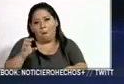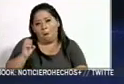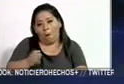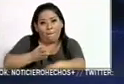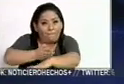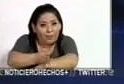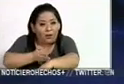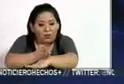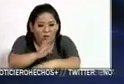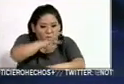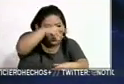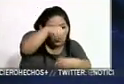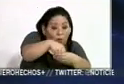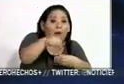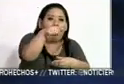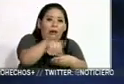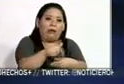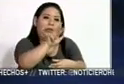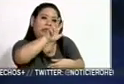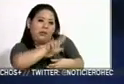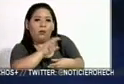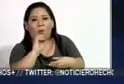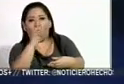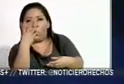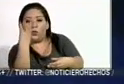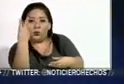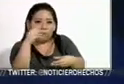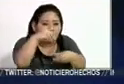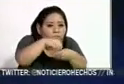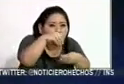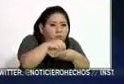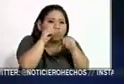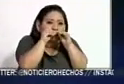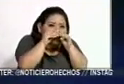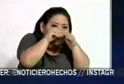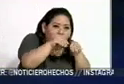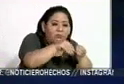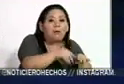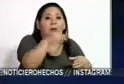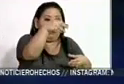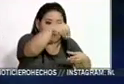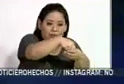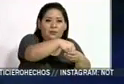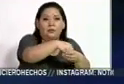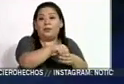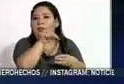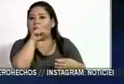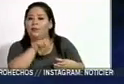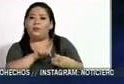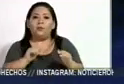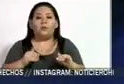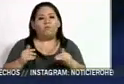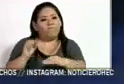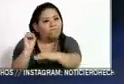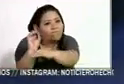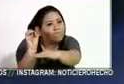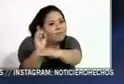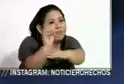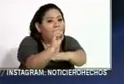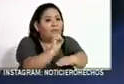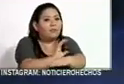durar hasta tres o cuatro días el virus dentro de estas superficies. Por lo tanto, es recomendación